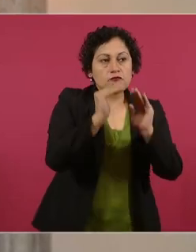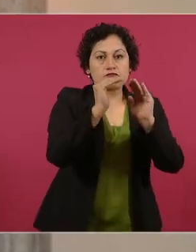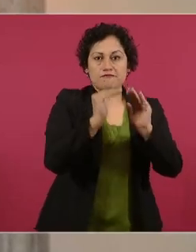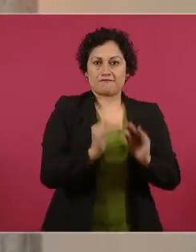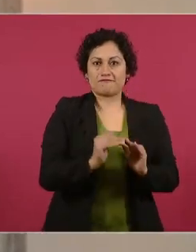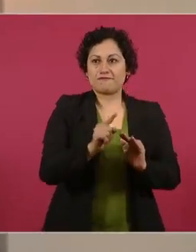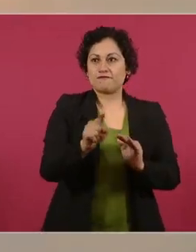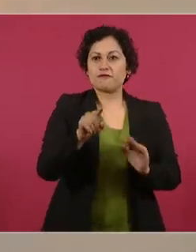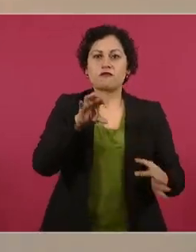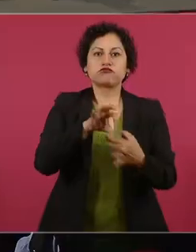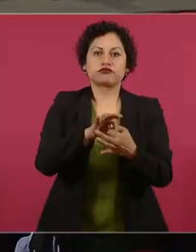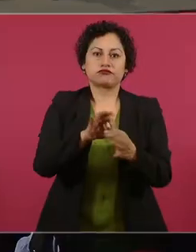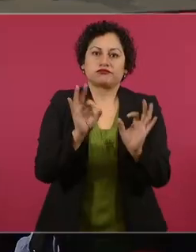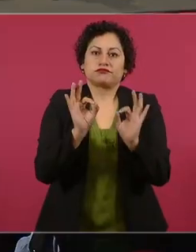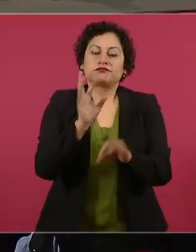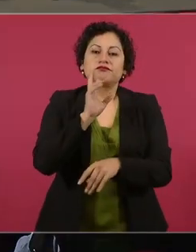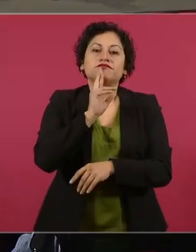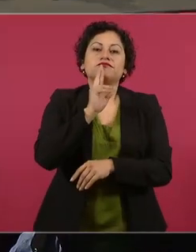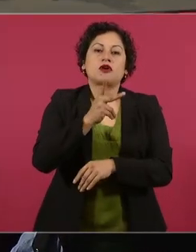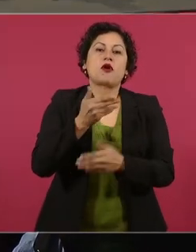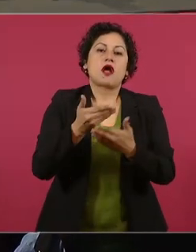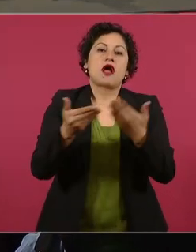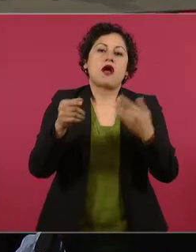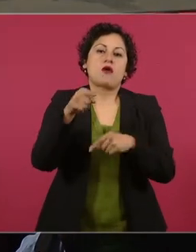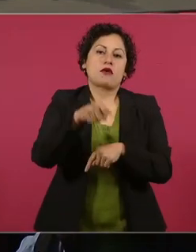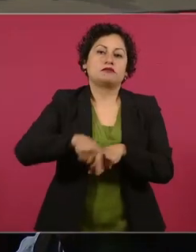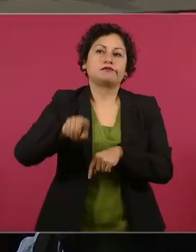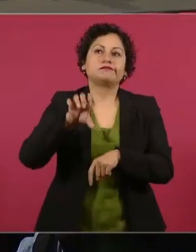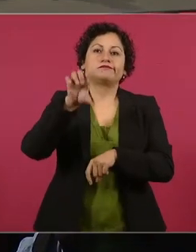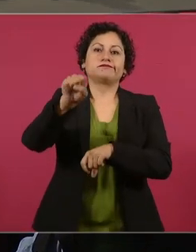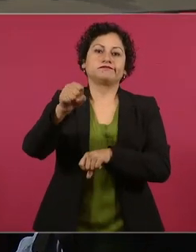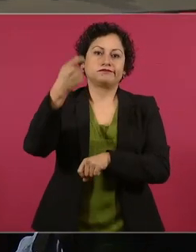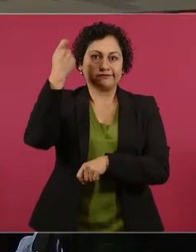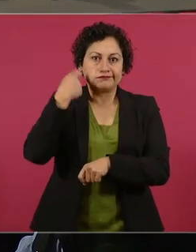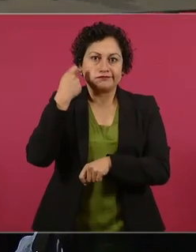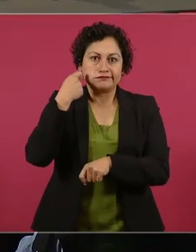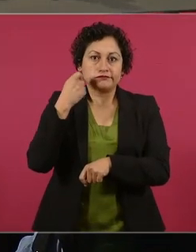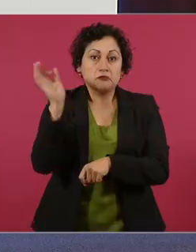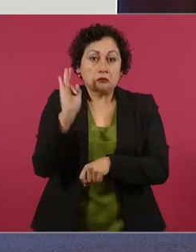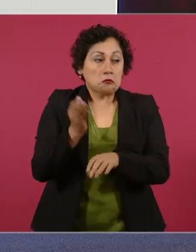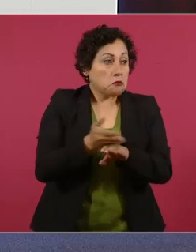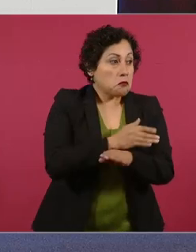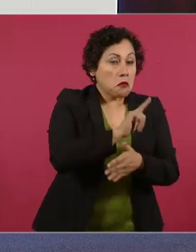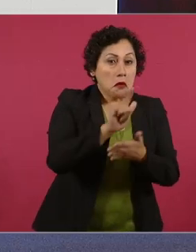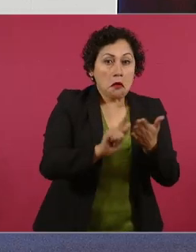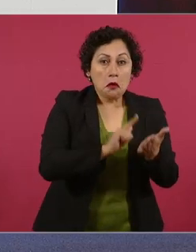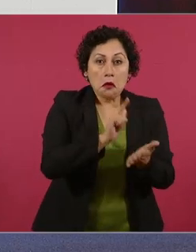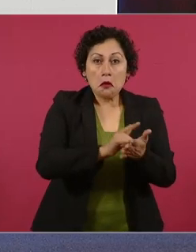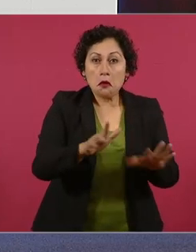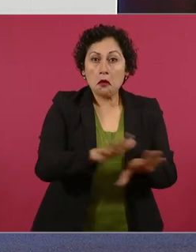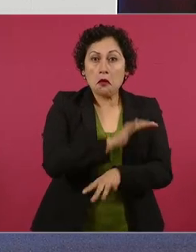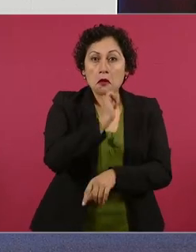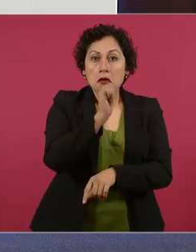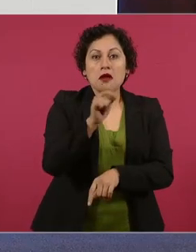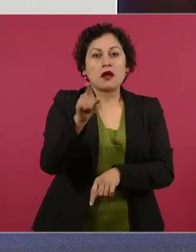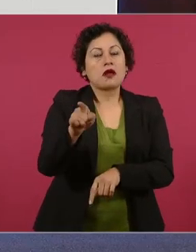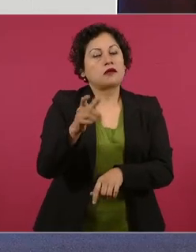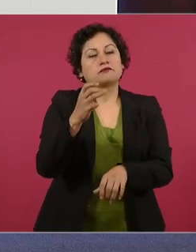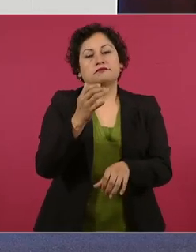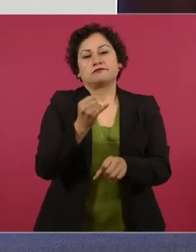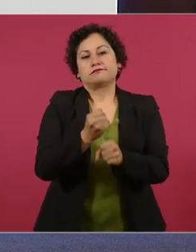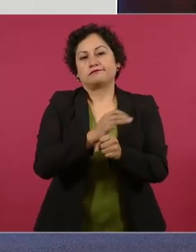quedado excluidos de este derecho. Y también ha impactado, y la proyección